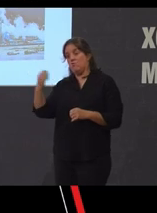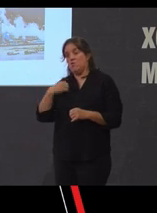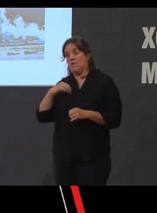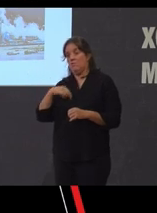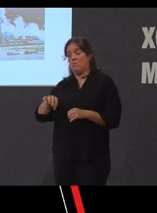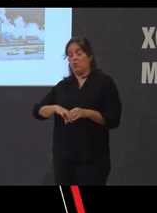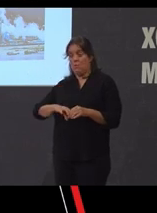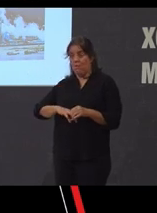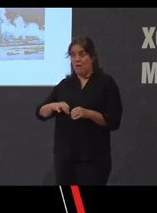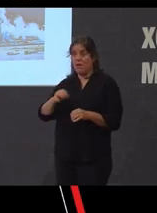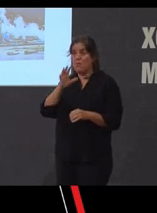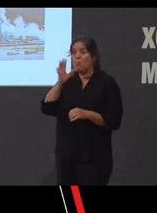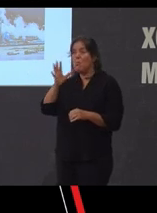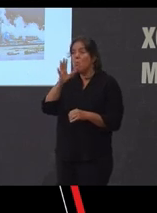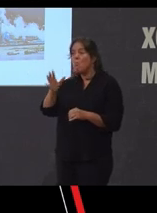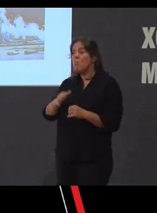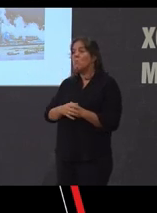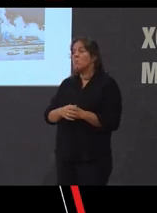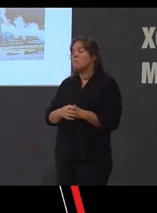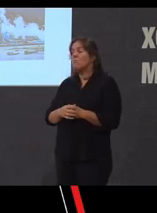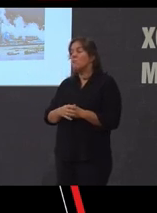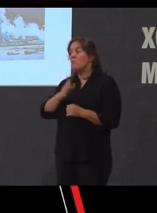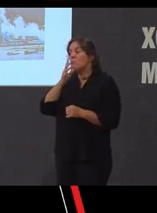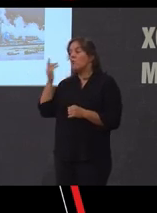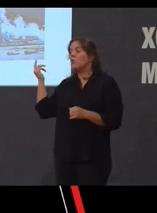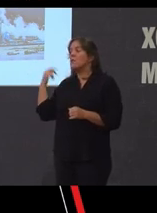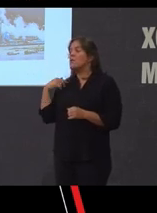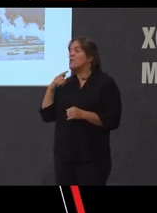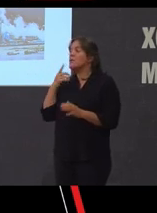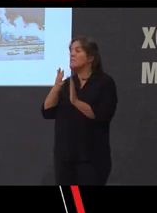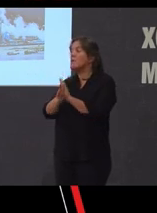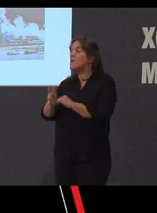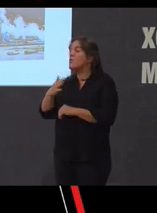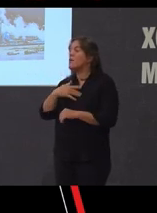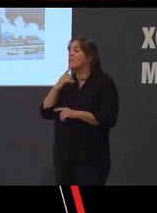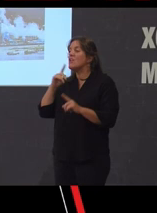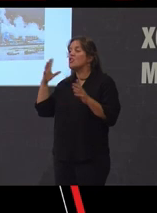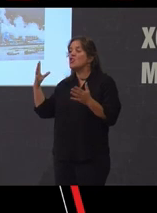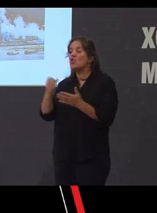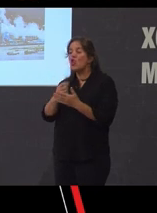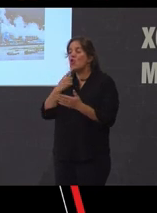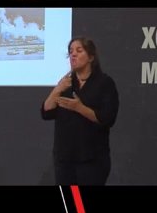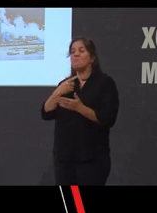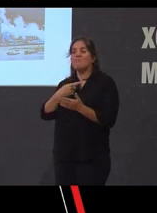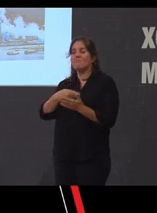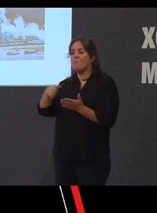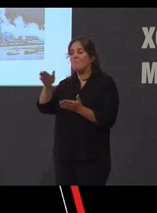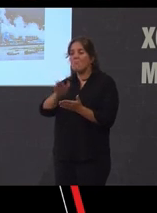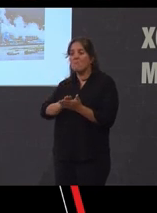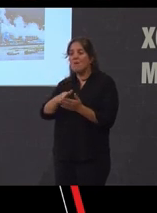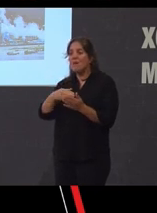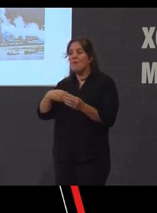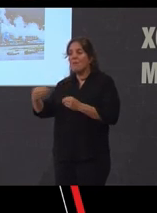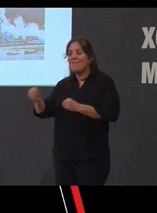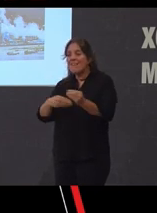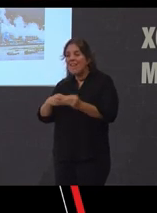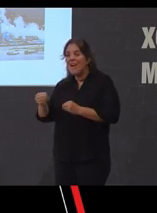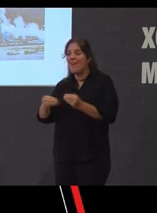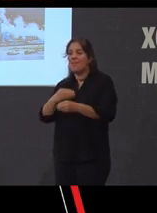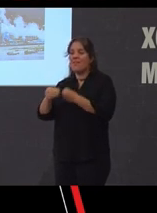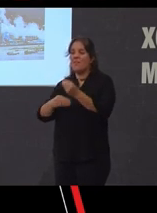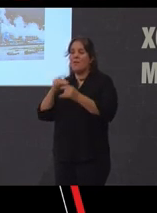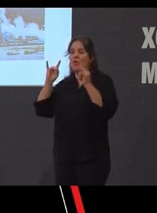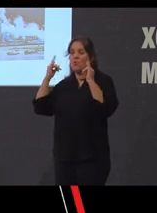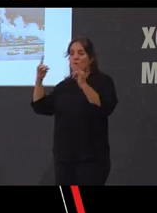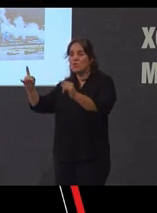Andrea. Por que o traio aquí a colación? Porque onde se ia a procesar todo ese material que ia a ser creado nos montes galegos? Pois